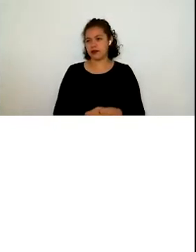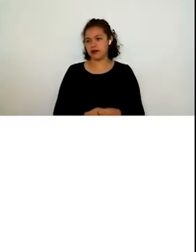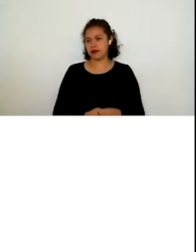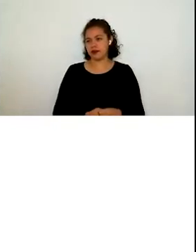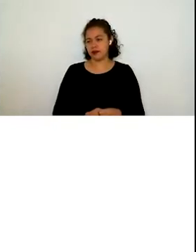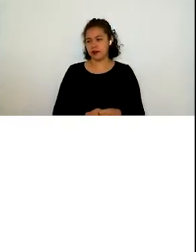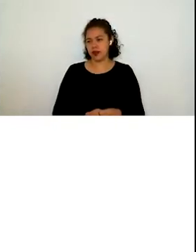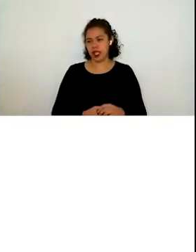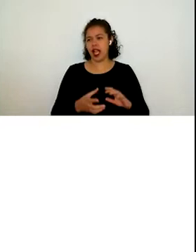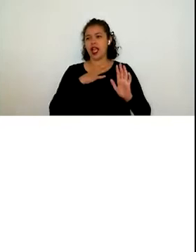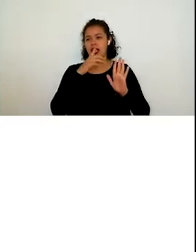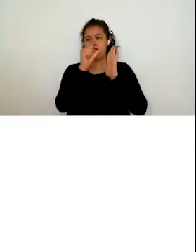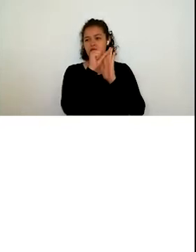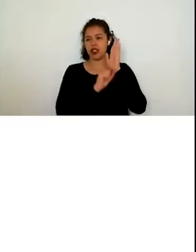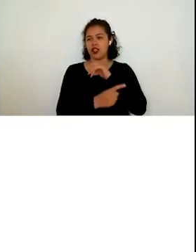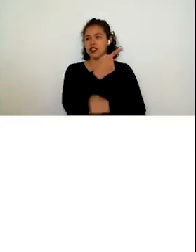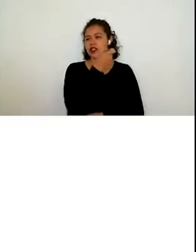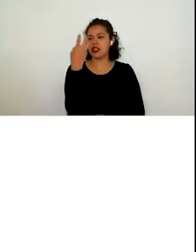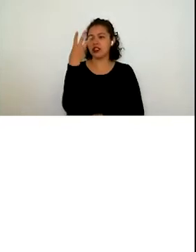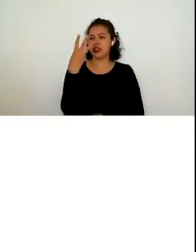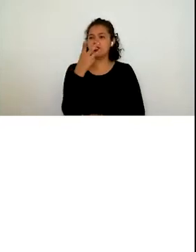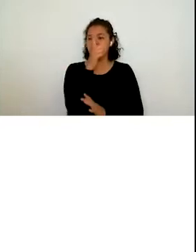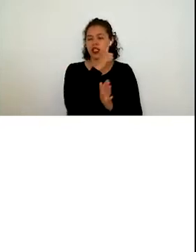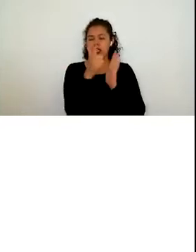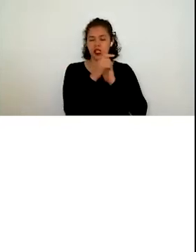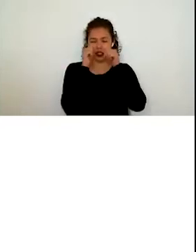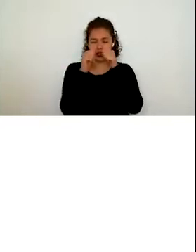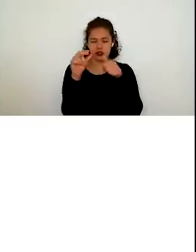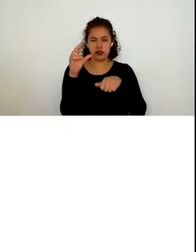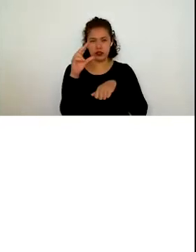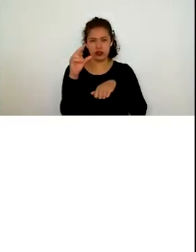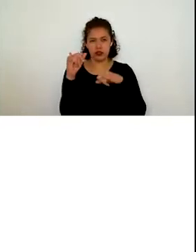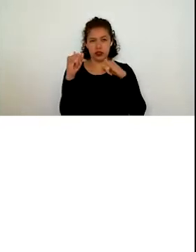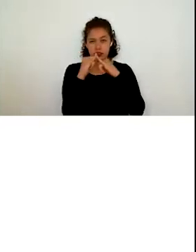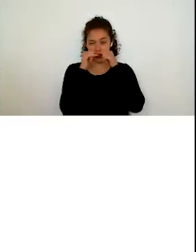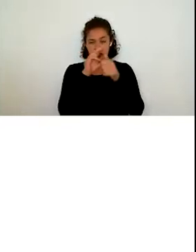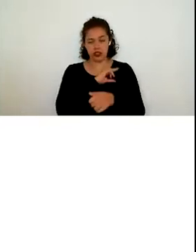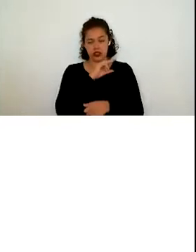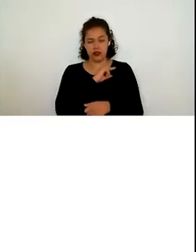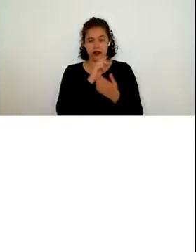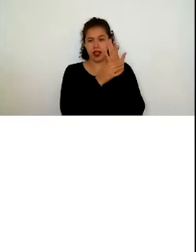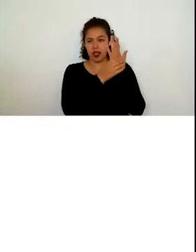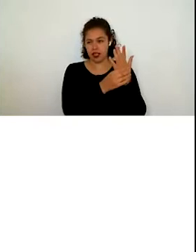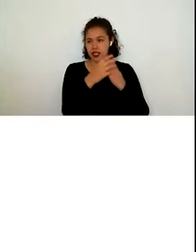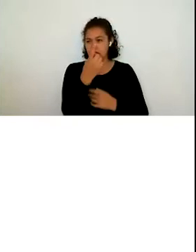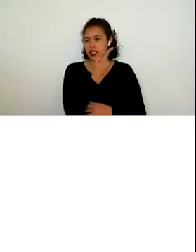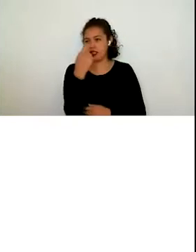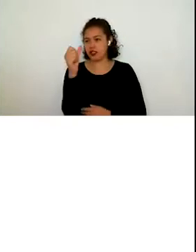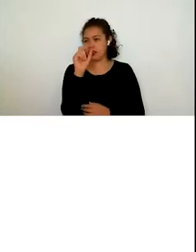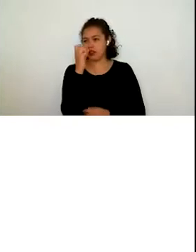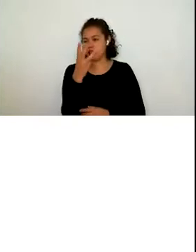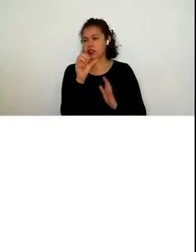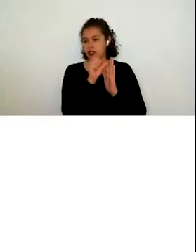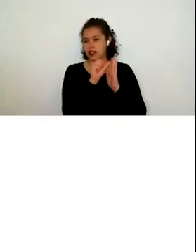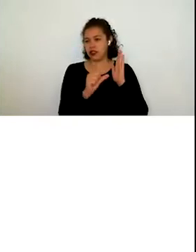Están establecidas en el artículo 103 de la Ley de Instituciones de Asistencia Privada, y pues obviamente si es una remoción